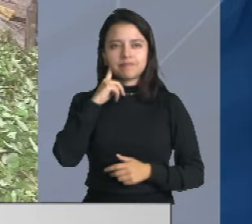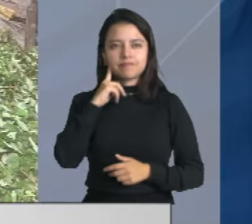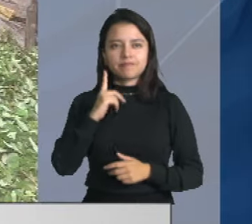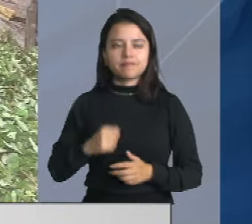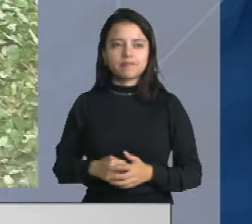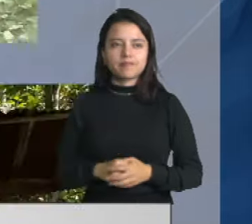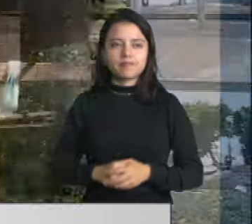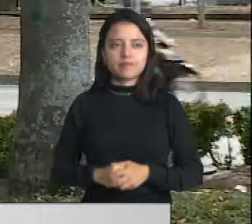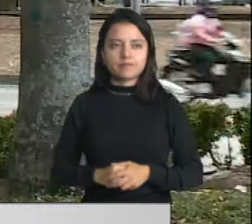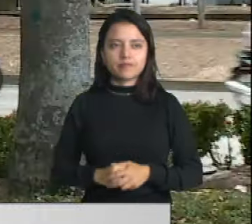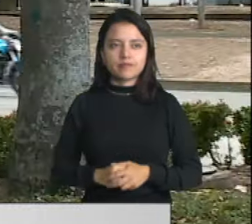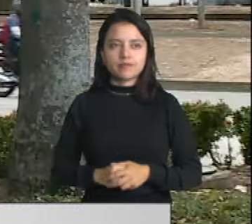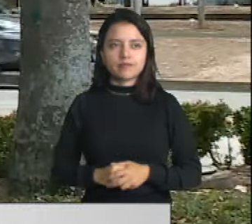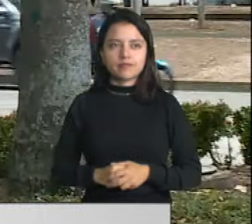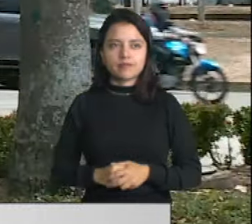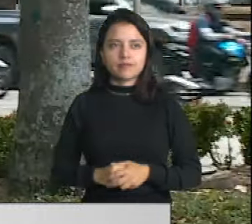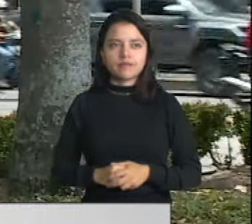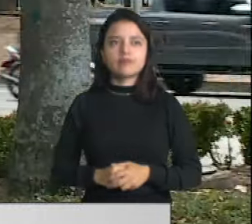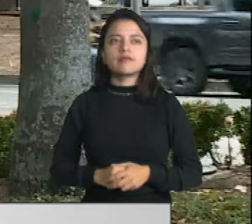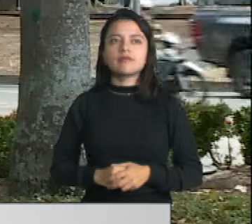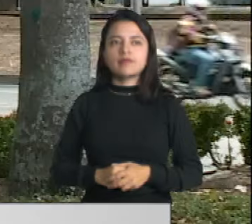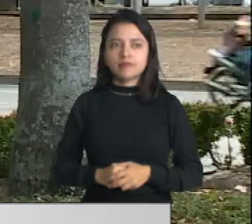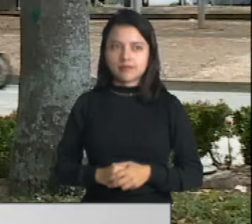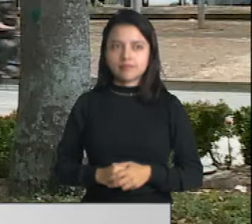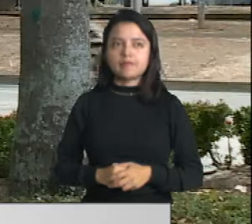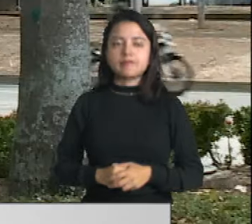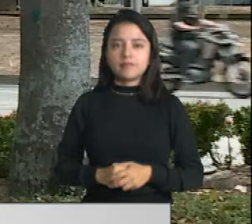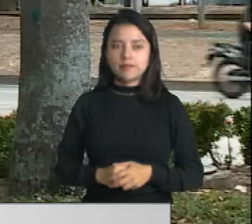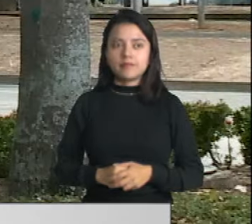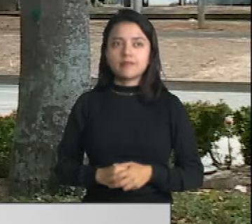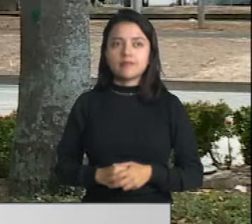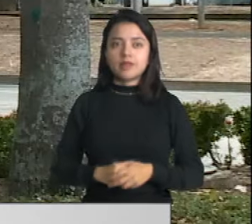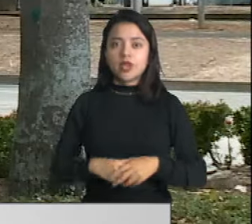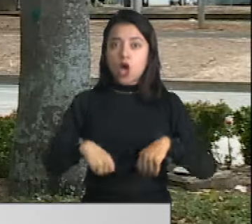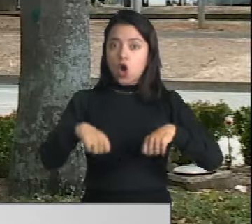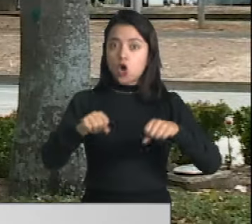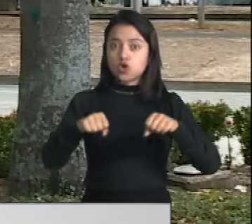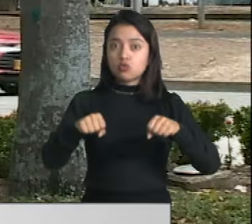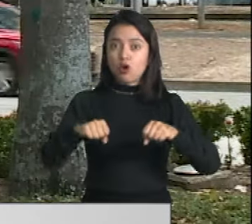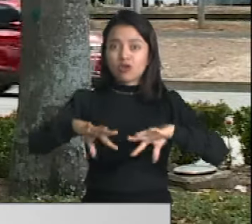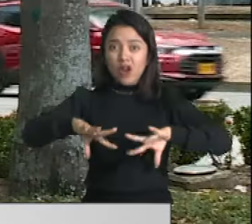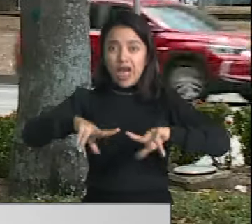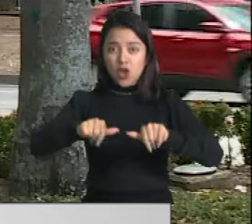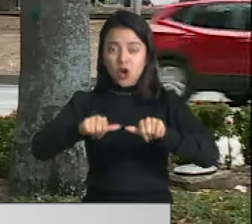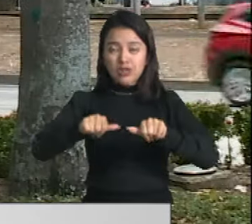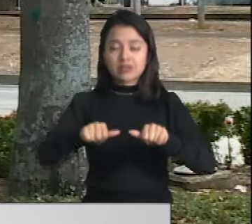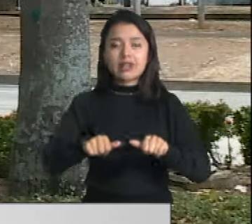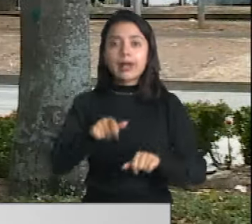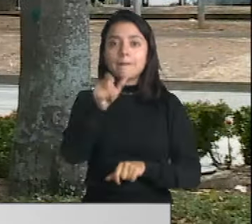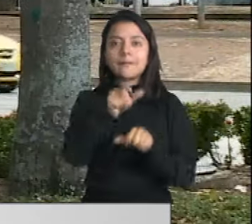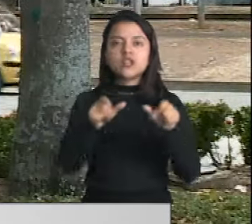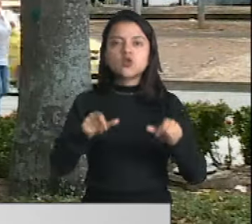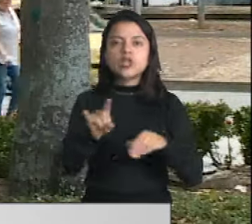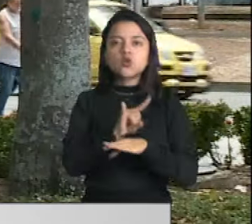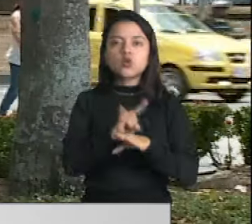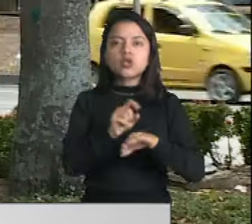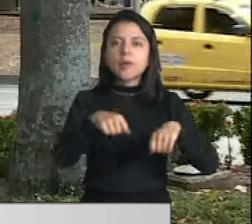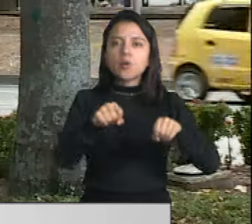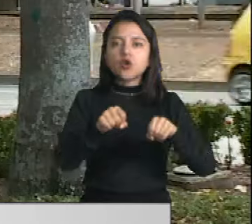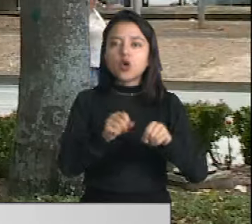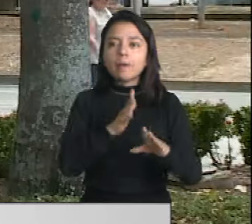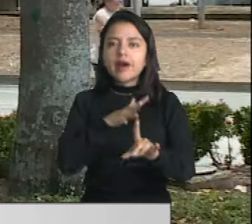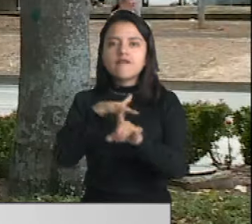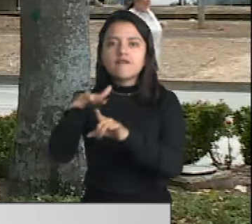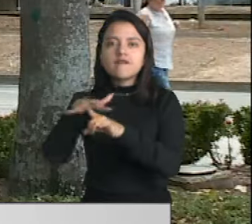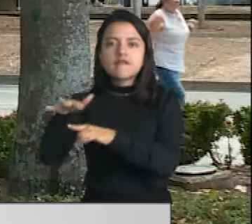Policía Metropolitana de Cali no cesa sus esfuerzos contra los motoladrones en la ciudad. En las últimas horas fueron capturados 5 más que venían